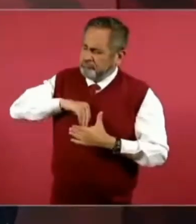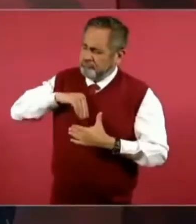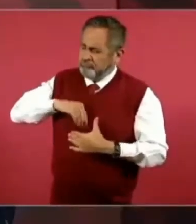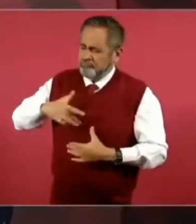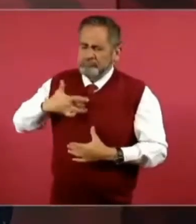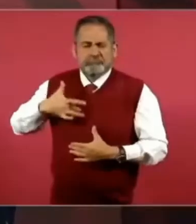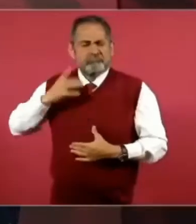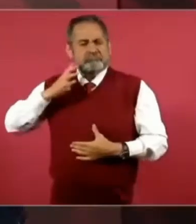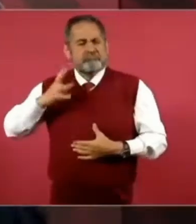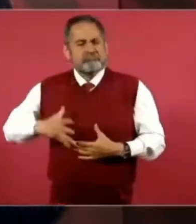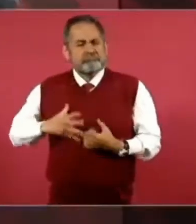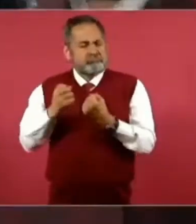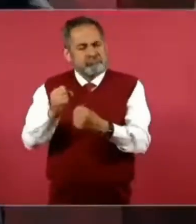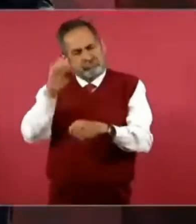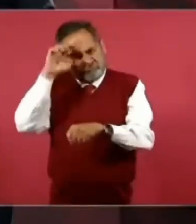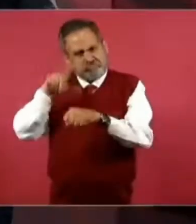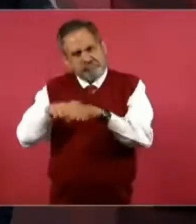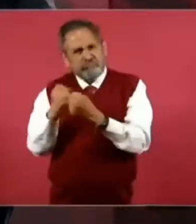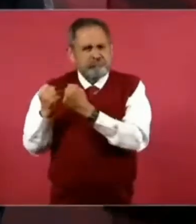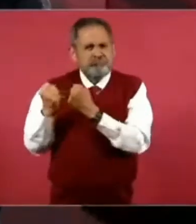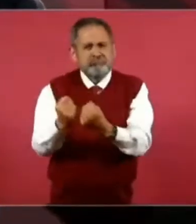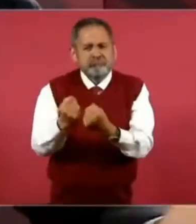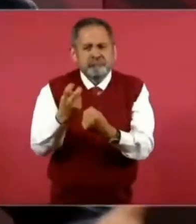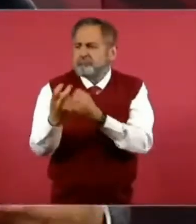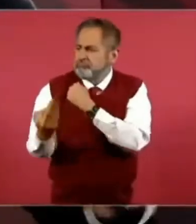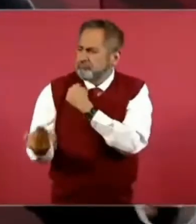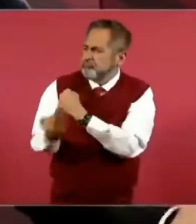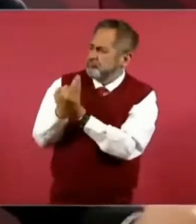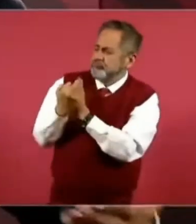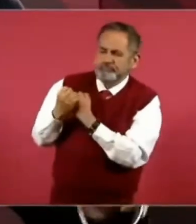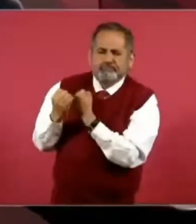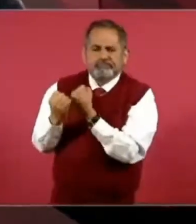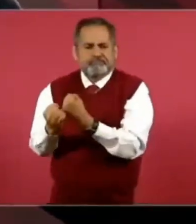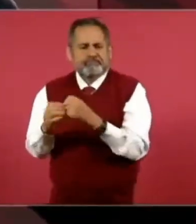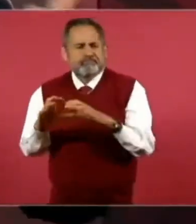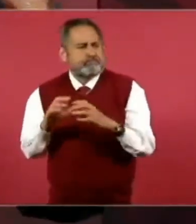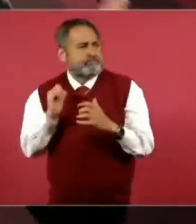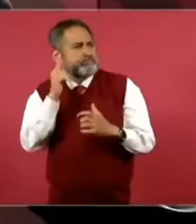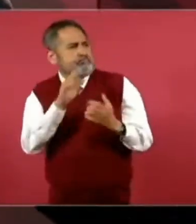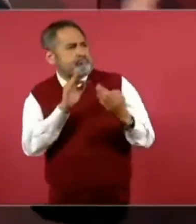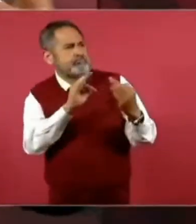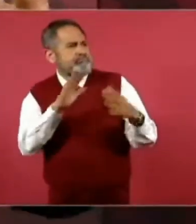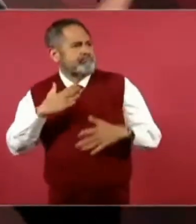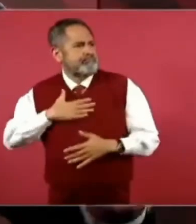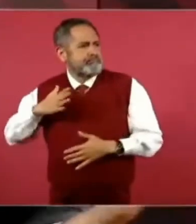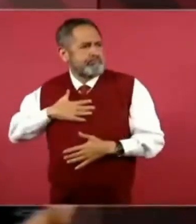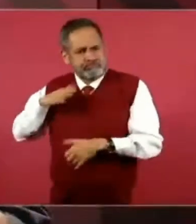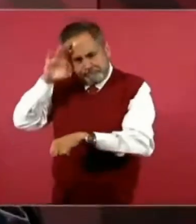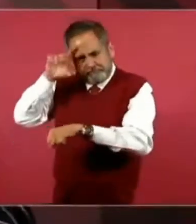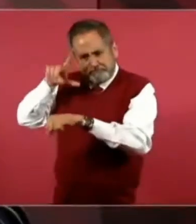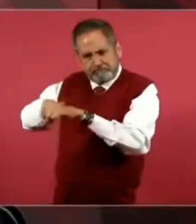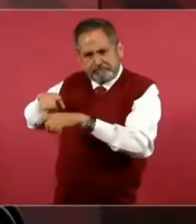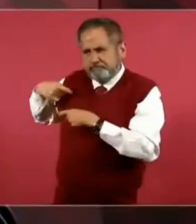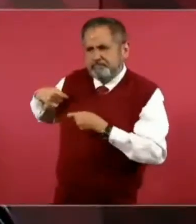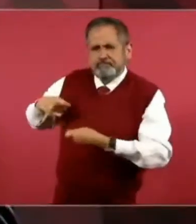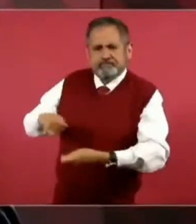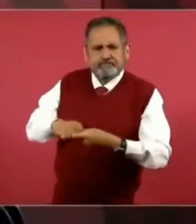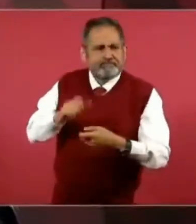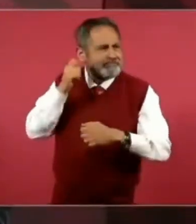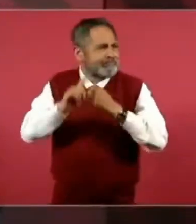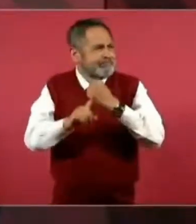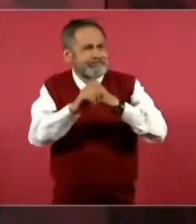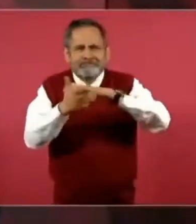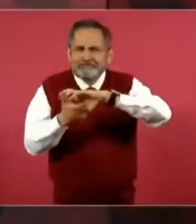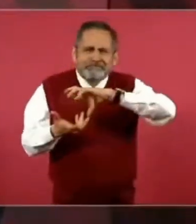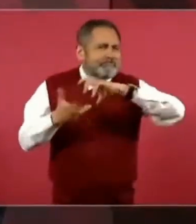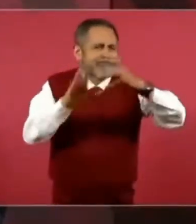Somos una potencia cultural. Eso nos protege frente a cualquier calamidad.